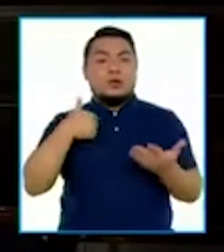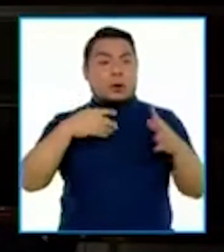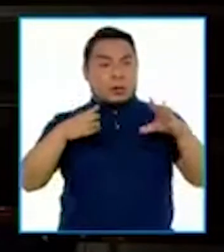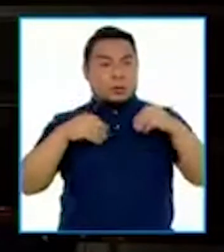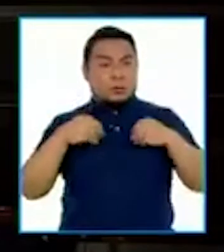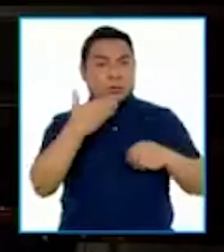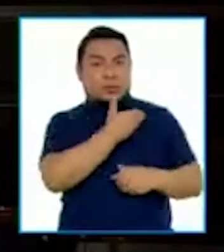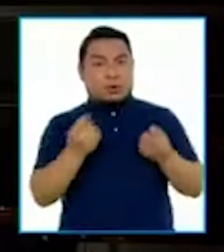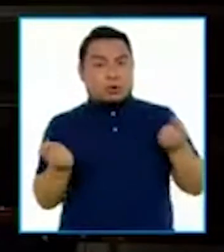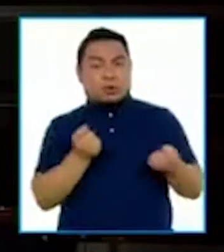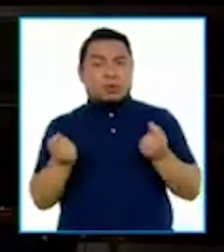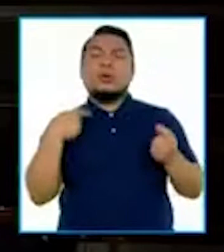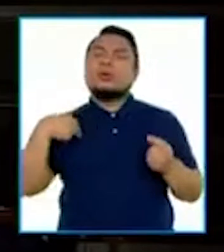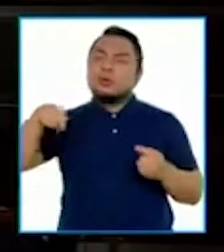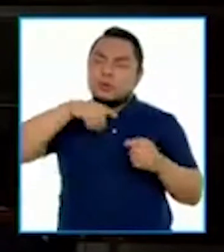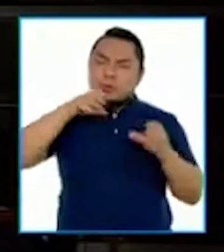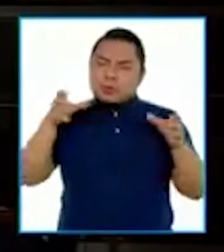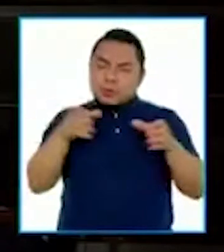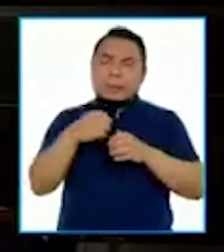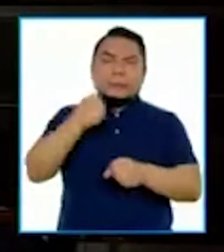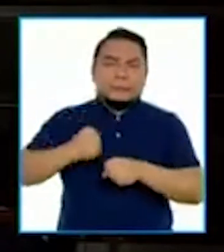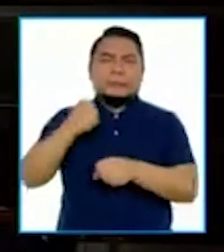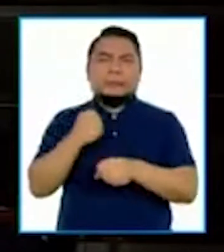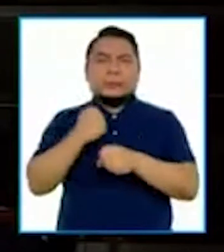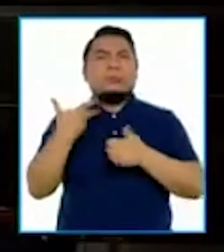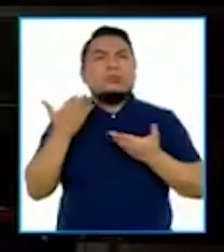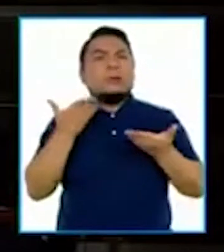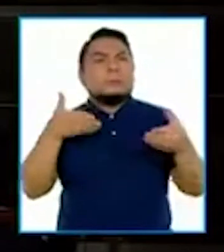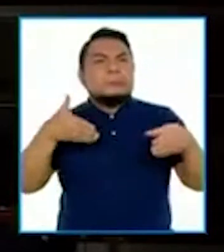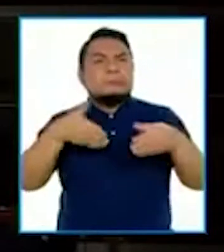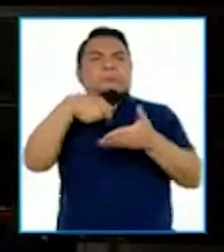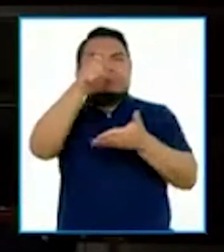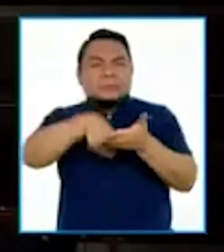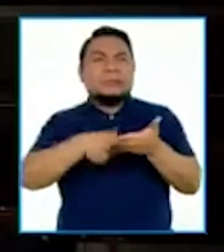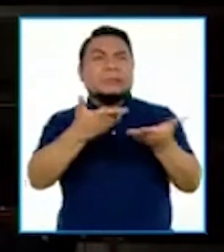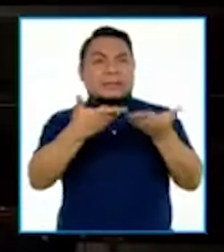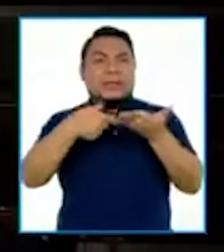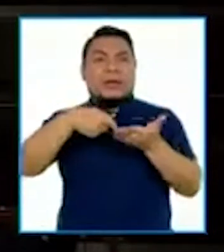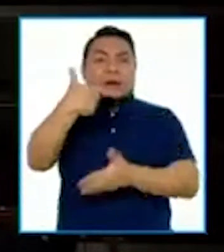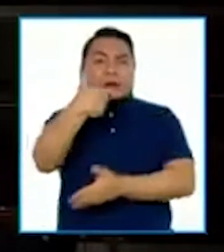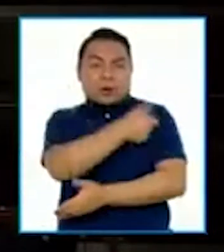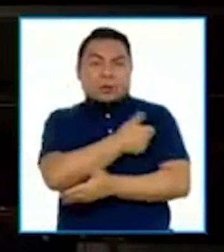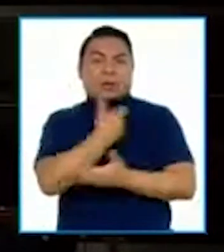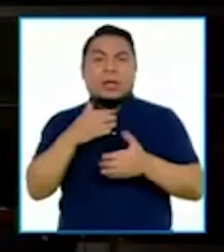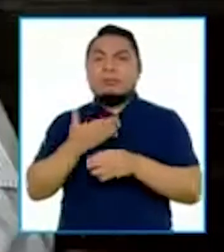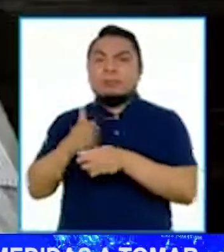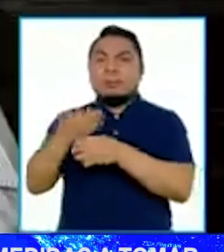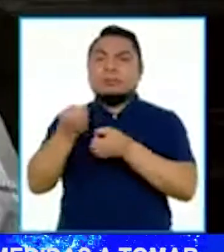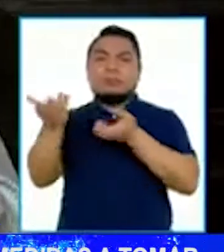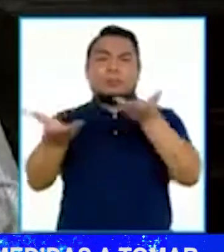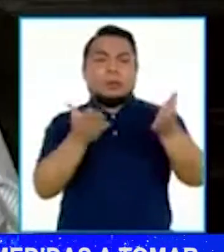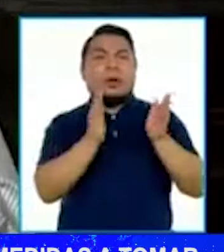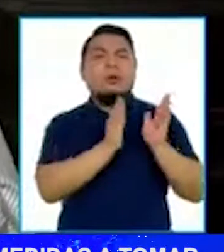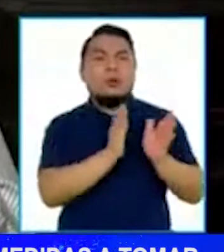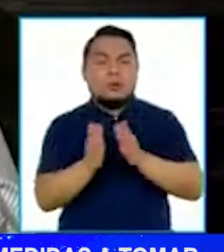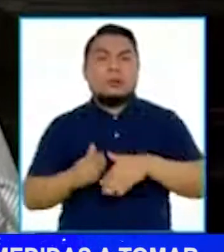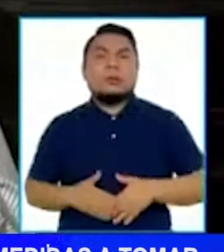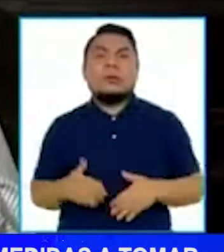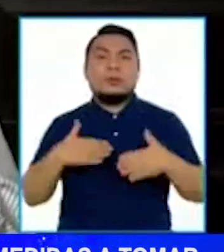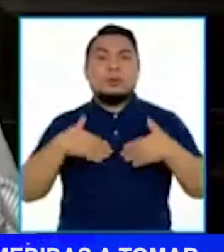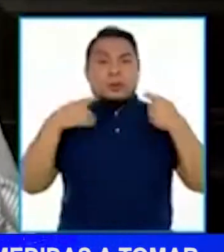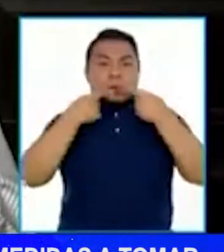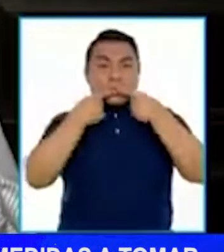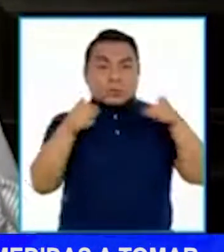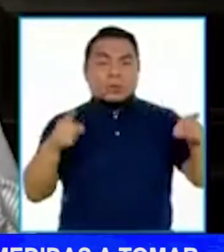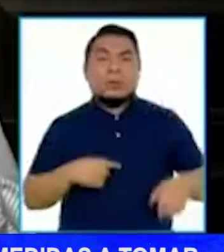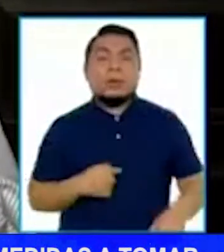que asumí el gobierno hemos trabajado intensamente para conseguir la vacuna y distribuirlo de manera adecuada. Como